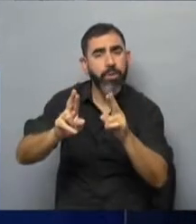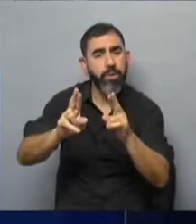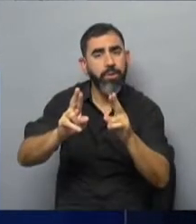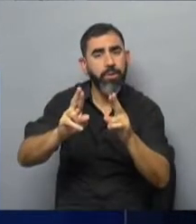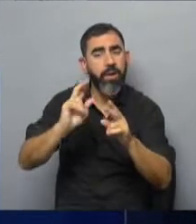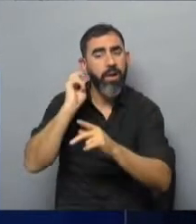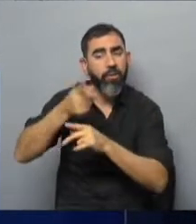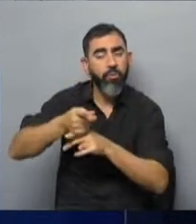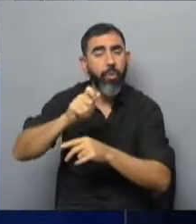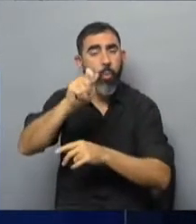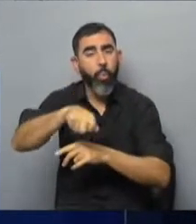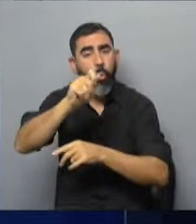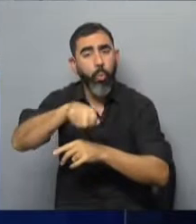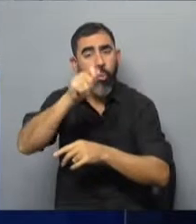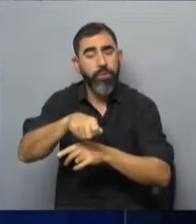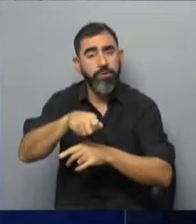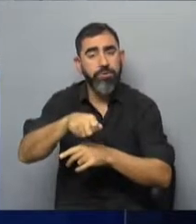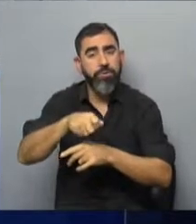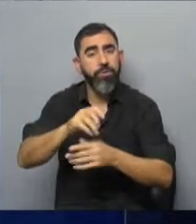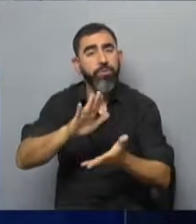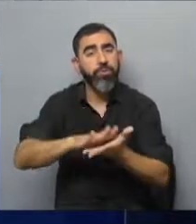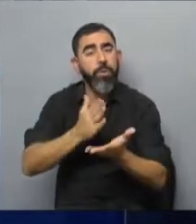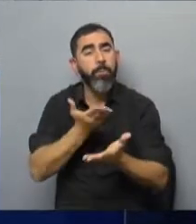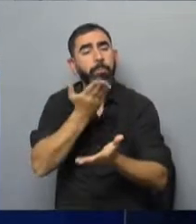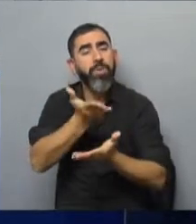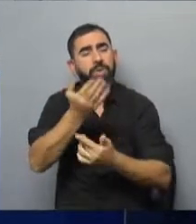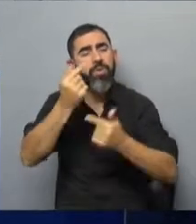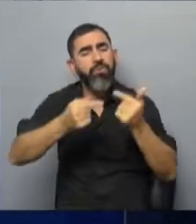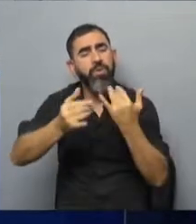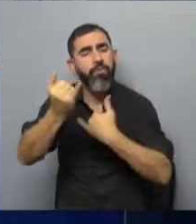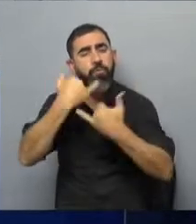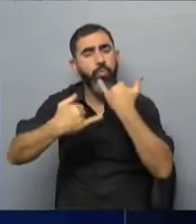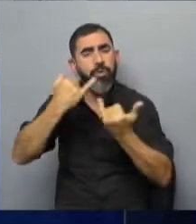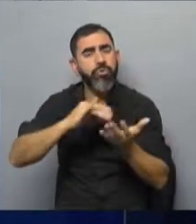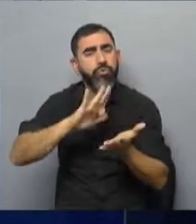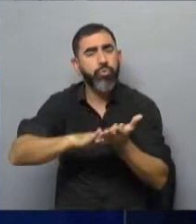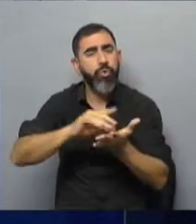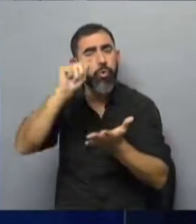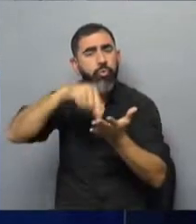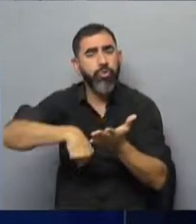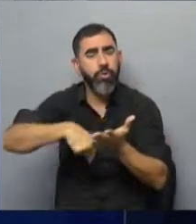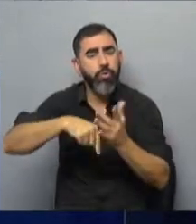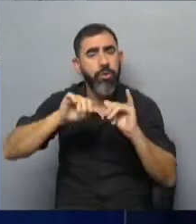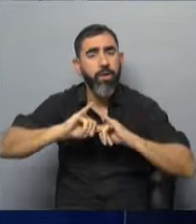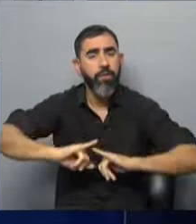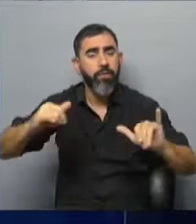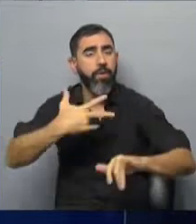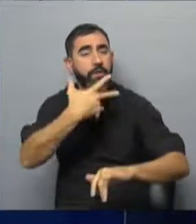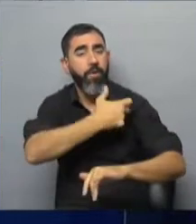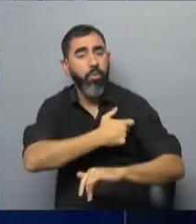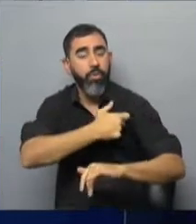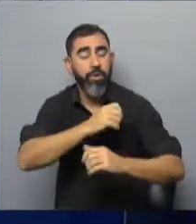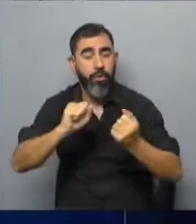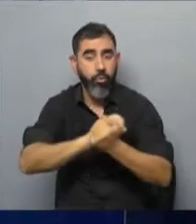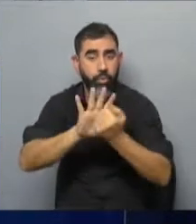la resolución del juez Alejandro Recarey, donde se solicita diversa información sobre la campaña de vacunación contra